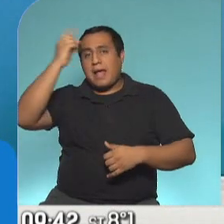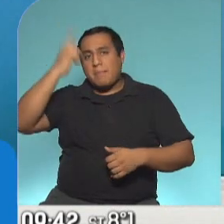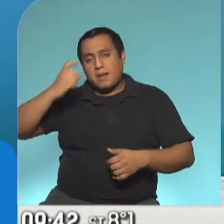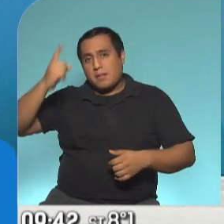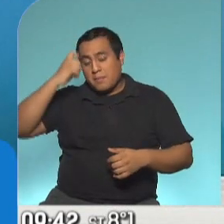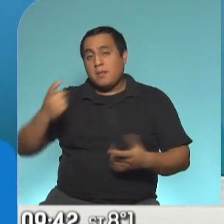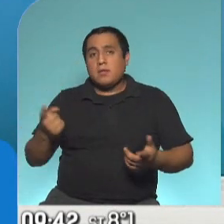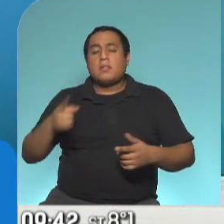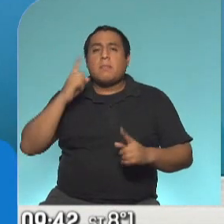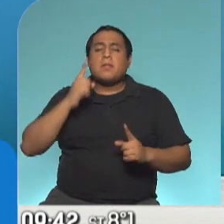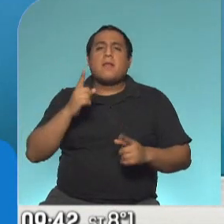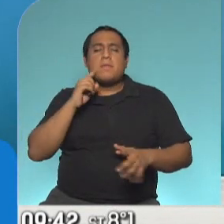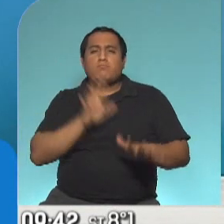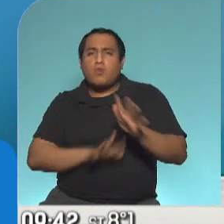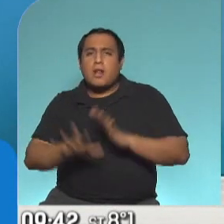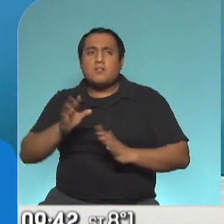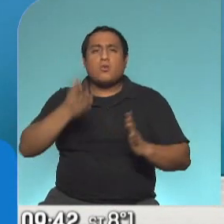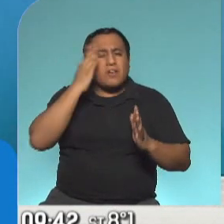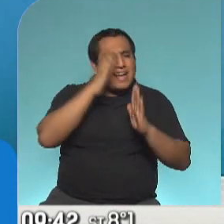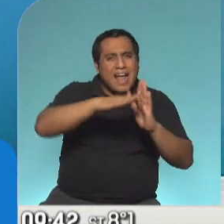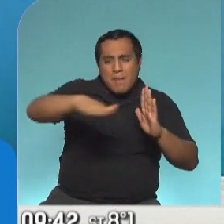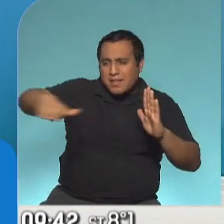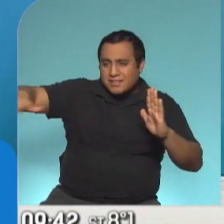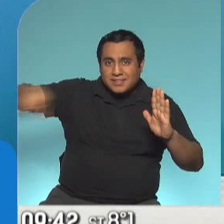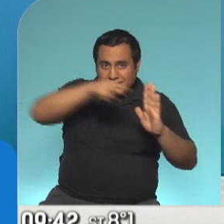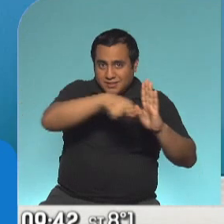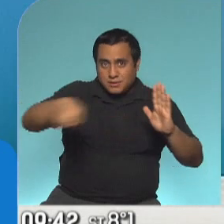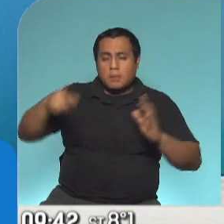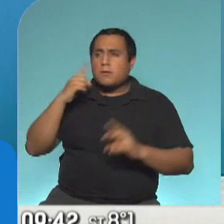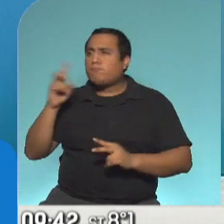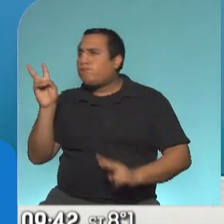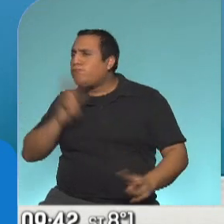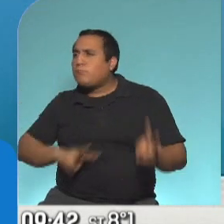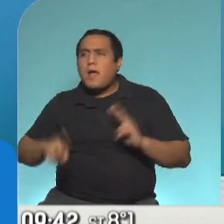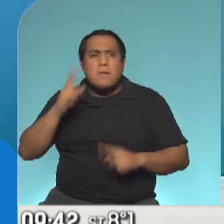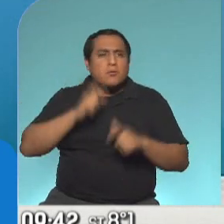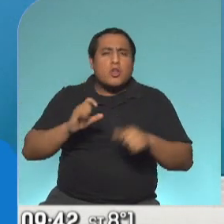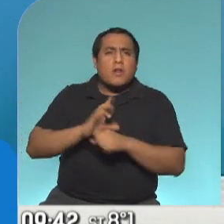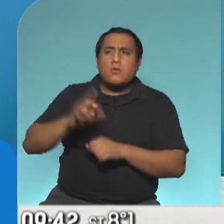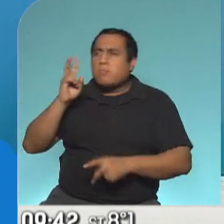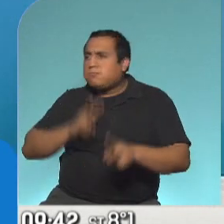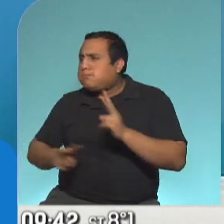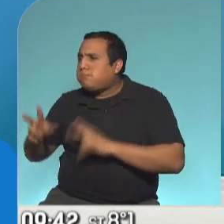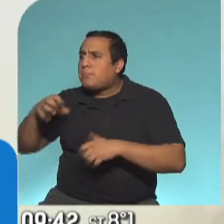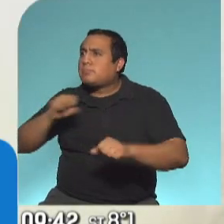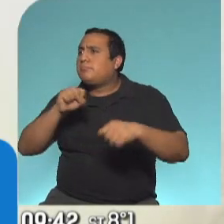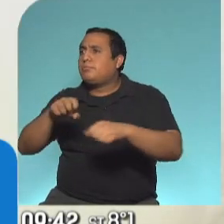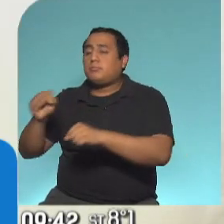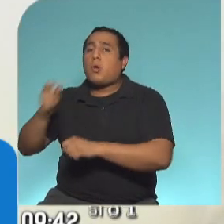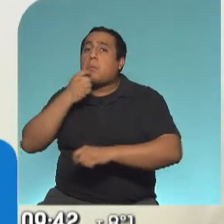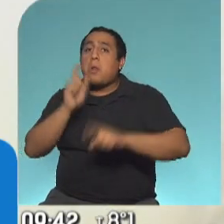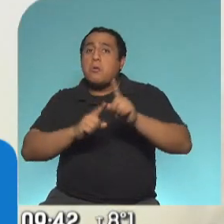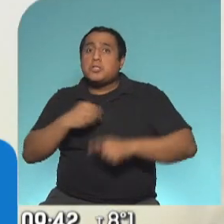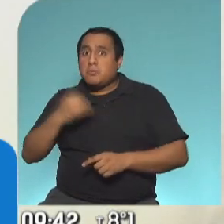en la gestión de las camas en las búsquedas activas en el recomendación a la población que si tienen síntomas